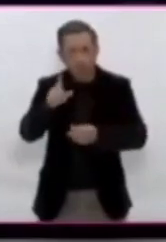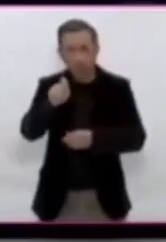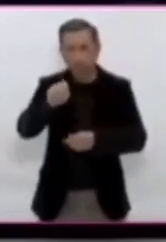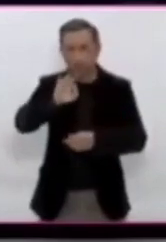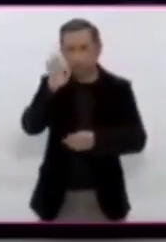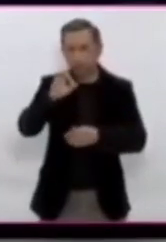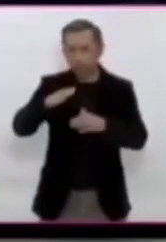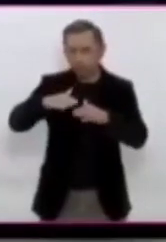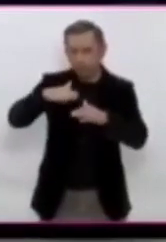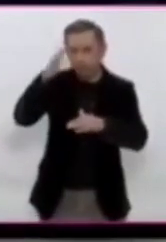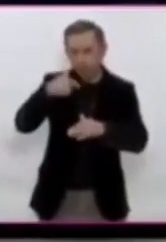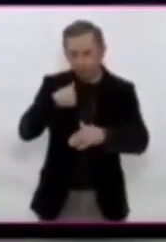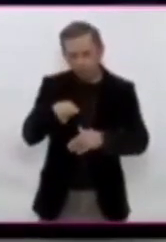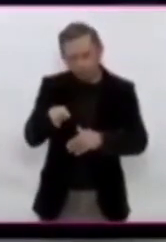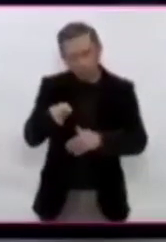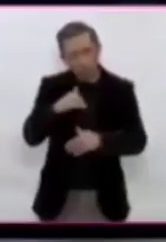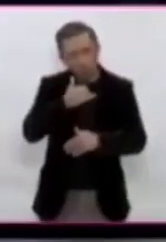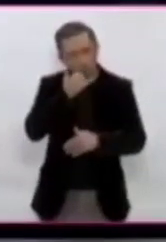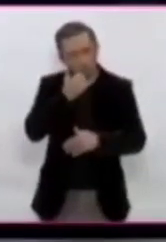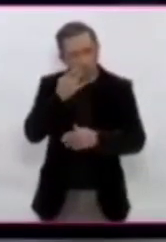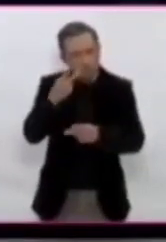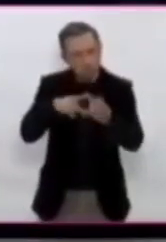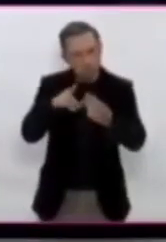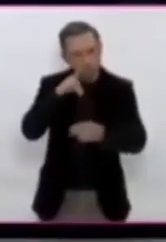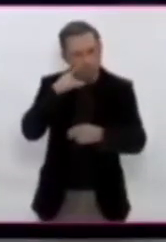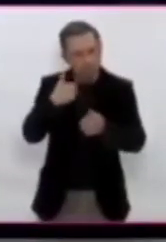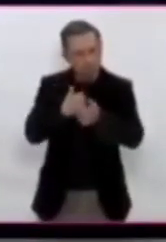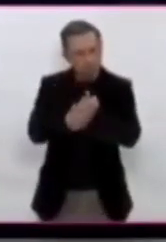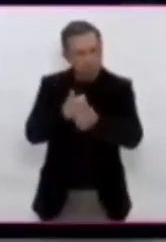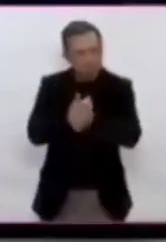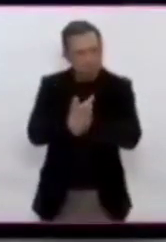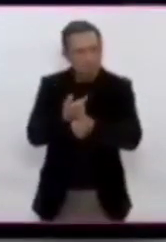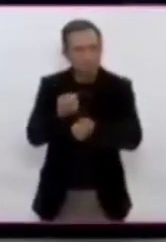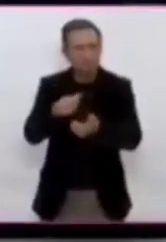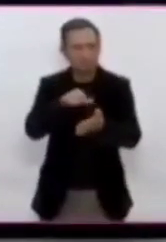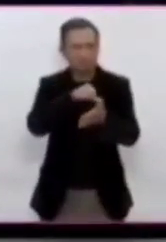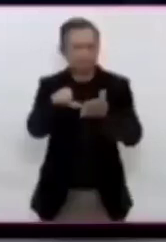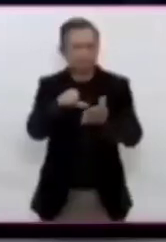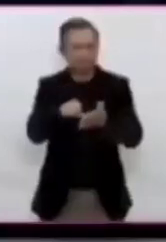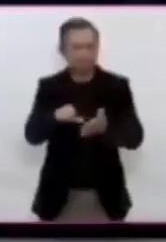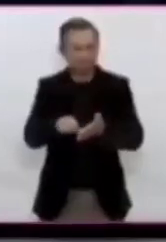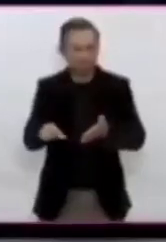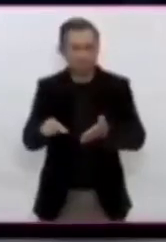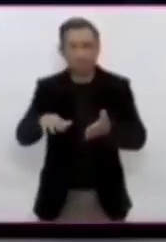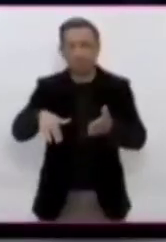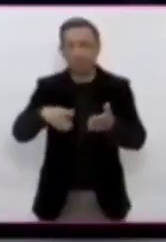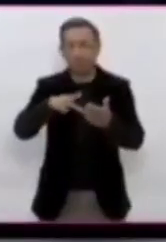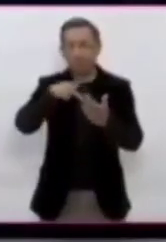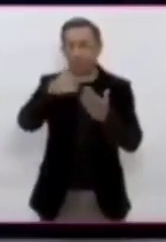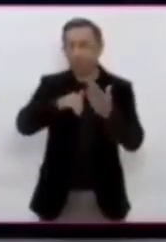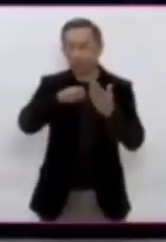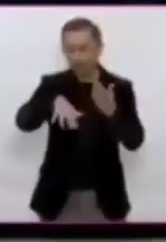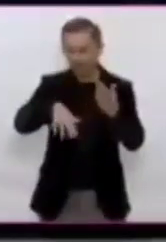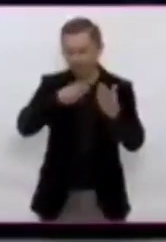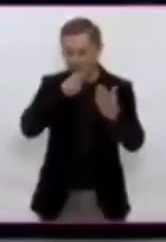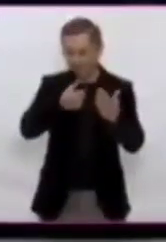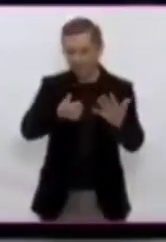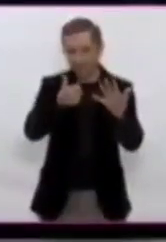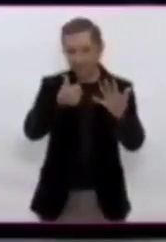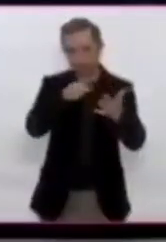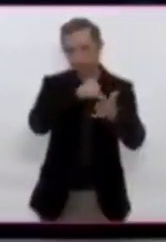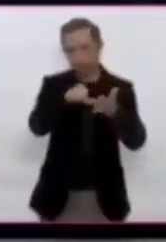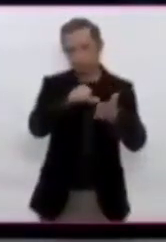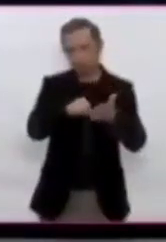de anulación de las mismas. Son seis las que plantea el proyecto. Como lo acaba de señalar el